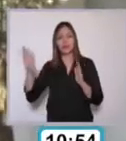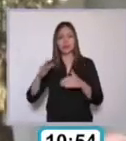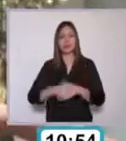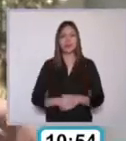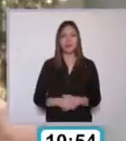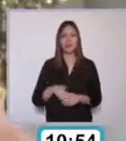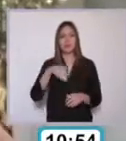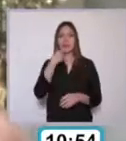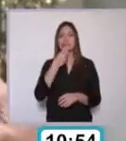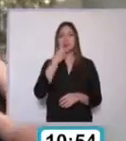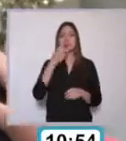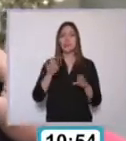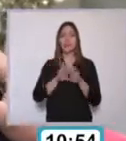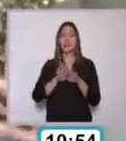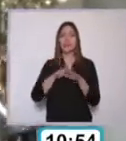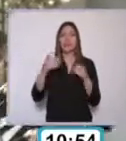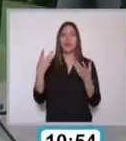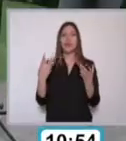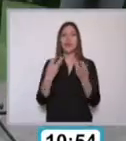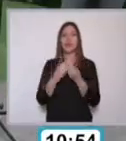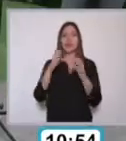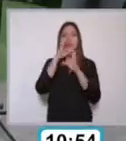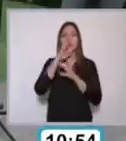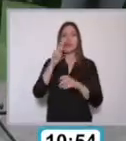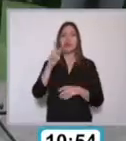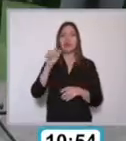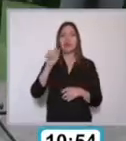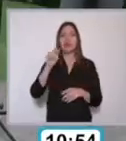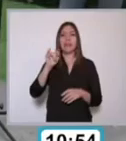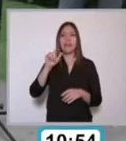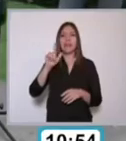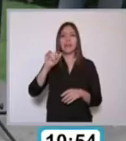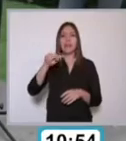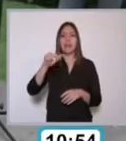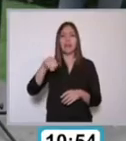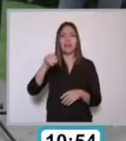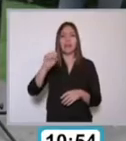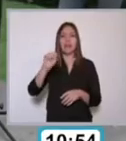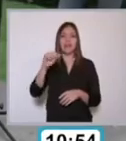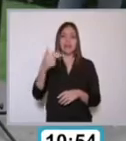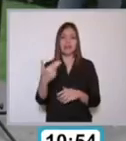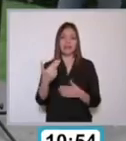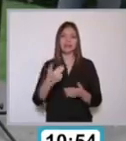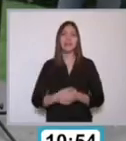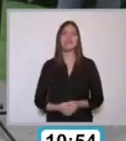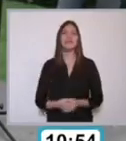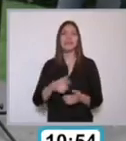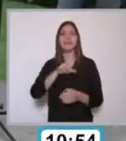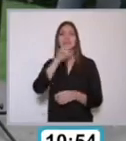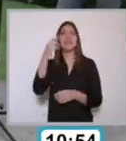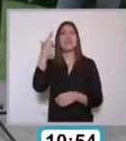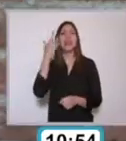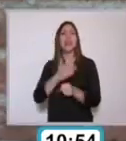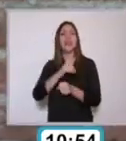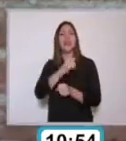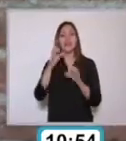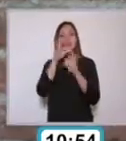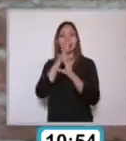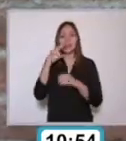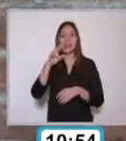no? Ahorita Con Jonás de ma- Plastilina Mosh. Bueno, Ah, lo ya dije, nos amigo, ya lo adelantó. dije. Muy bien. Ya lo Vamos a dije. escuchar su actual sencillo que